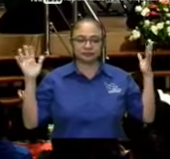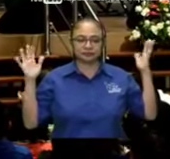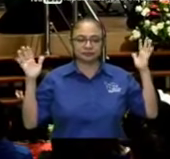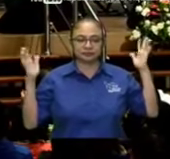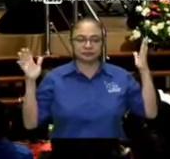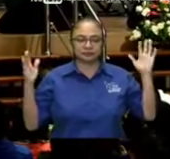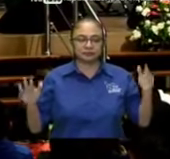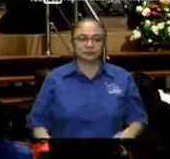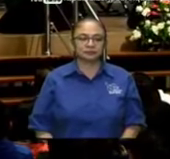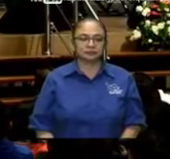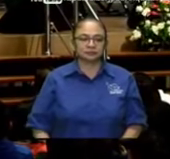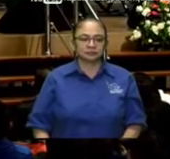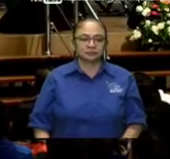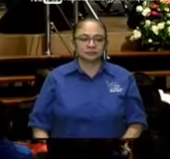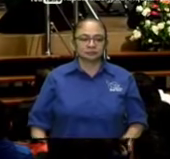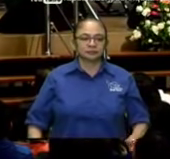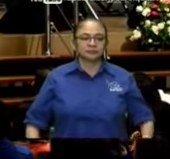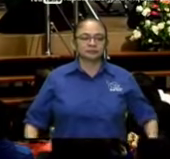Padre Santo.